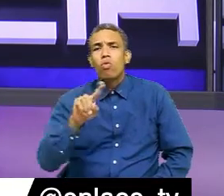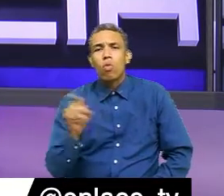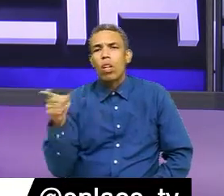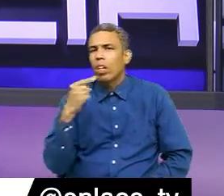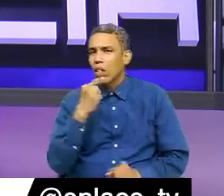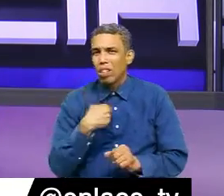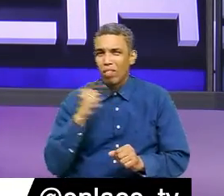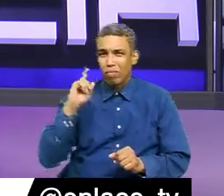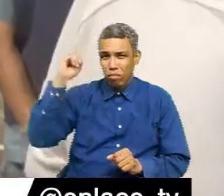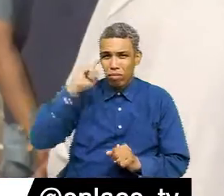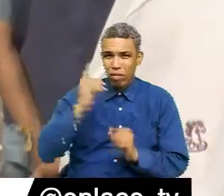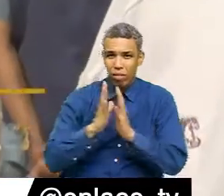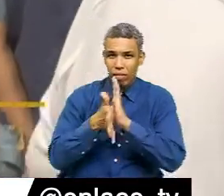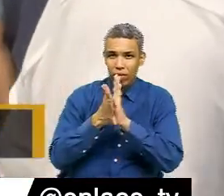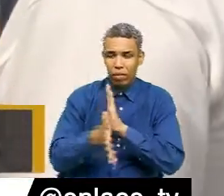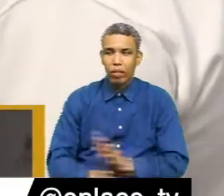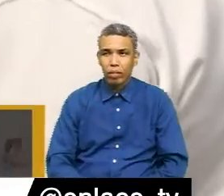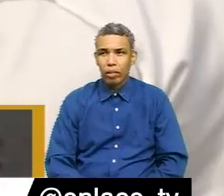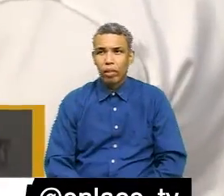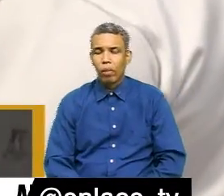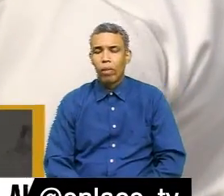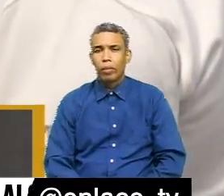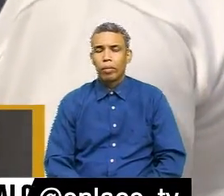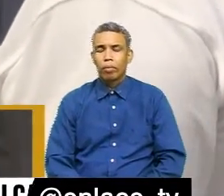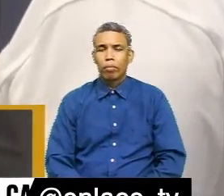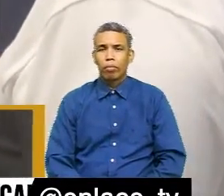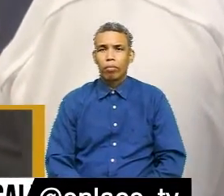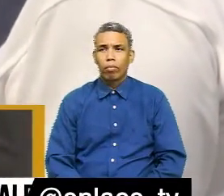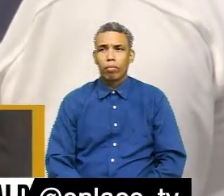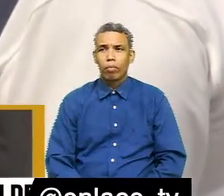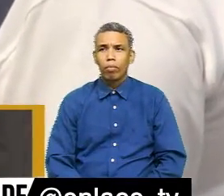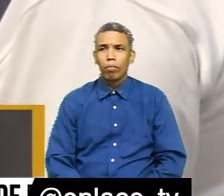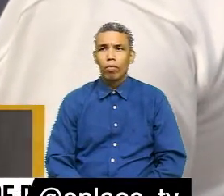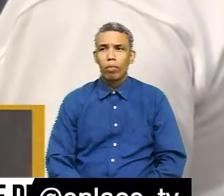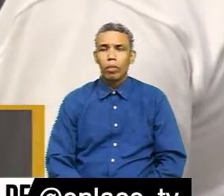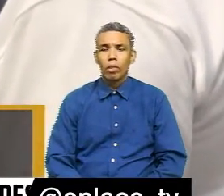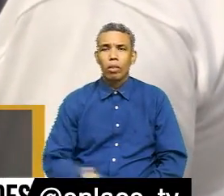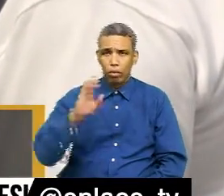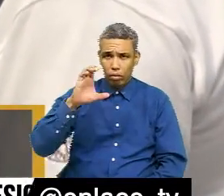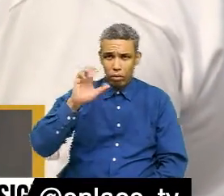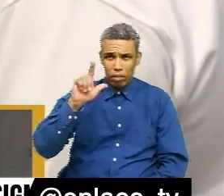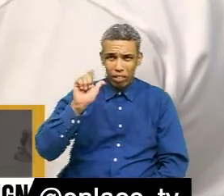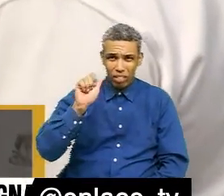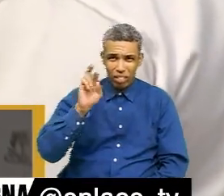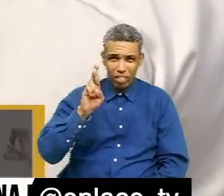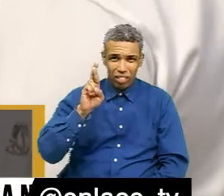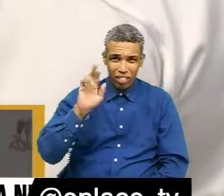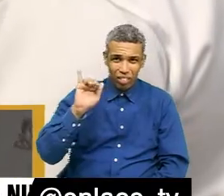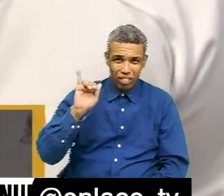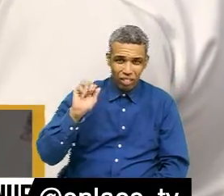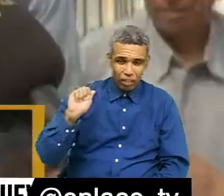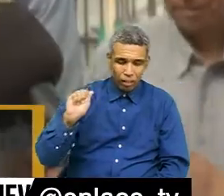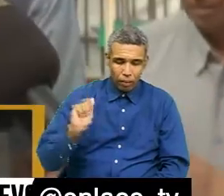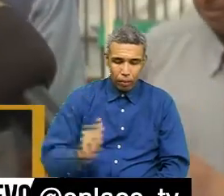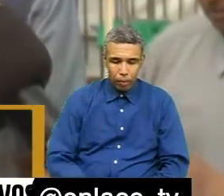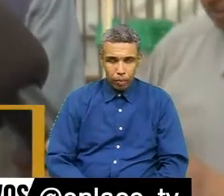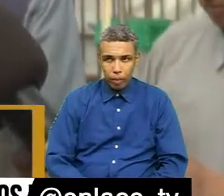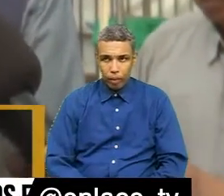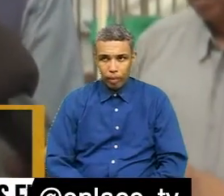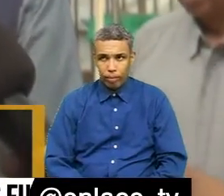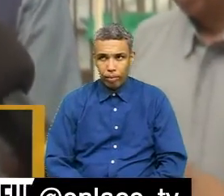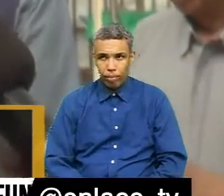FARC. Enlace Noticias dialogó este viernes con la representante a la Cámara, Clara Rojas, víctima de las FARC por su secuestro junto a Ingrid Betancur. Me siento